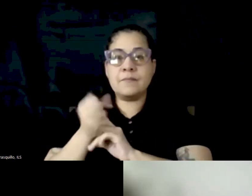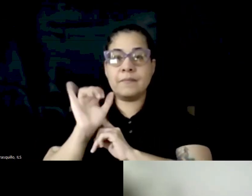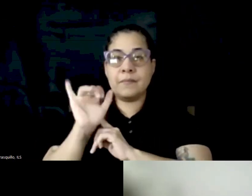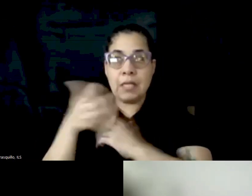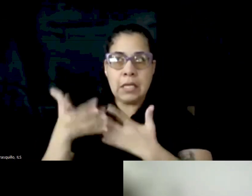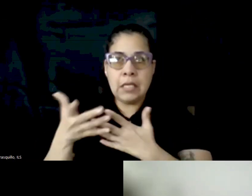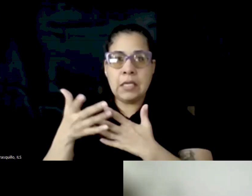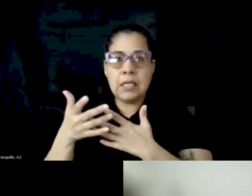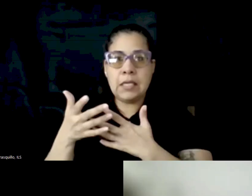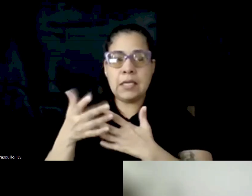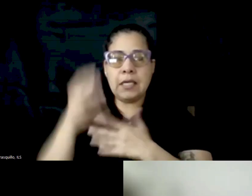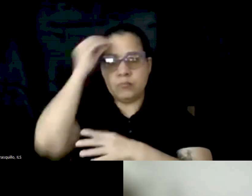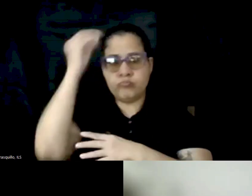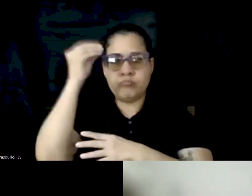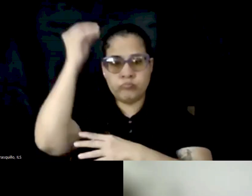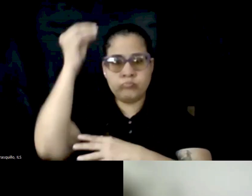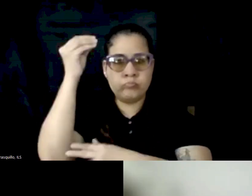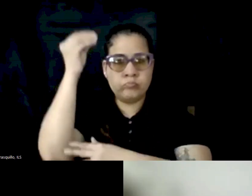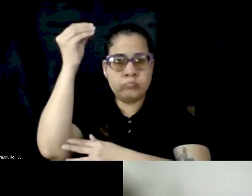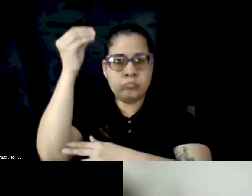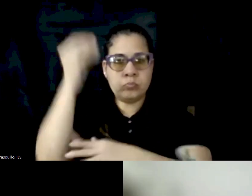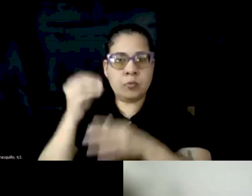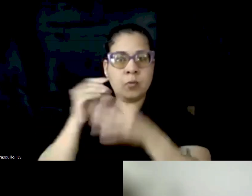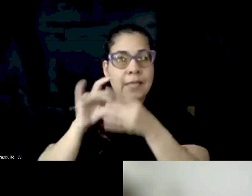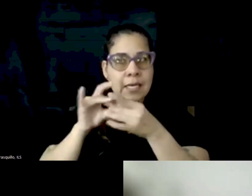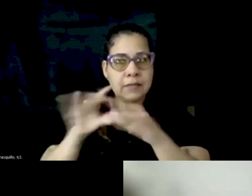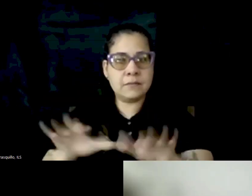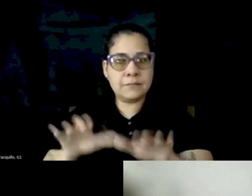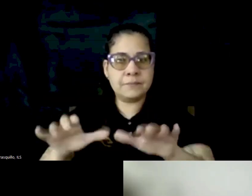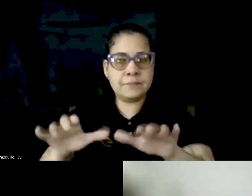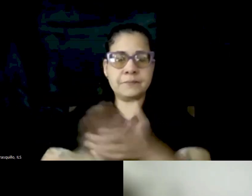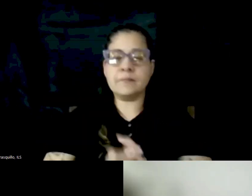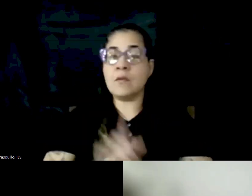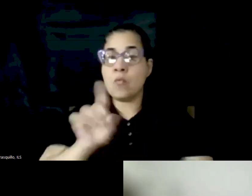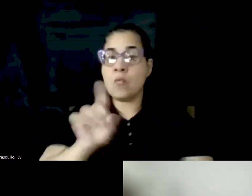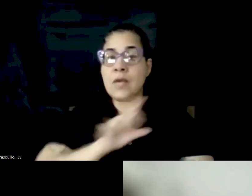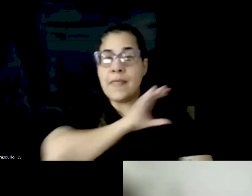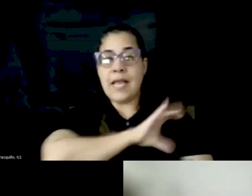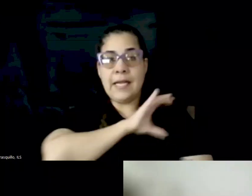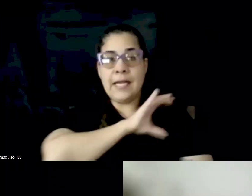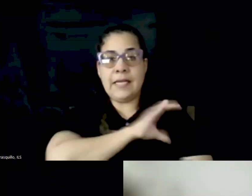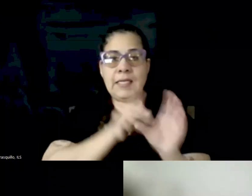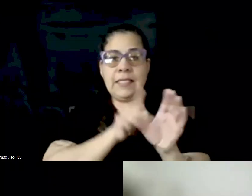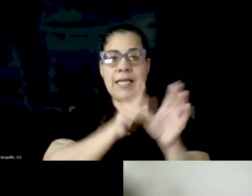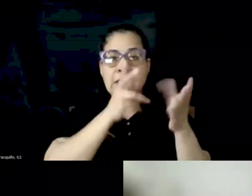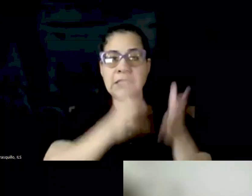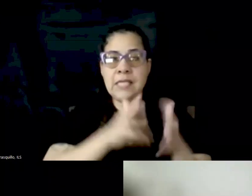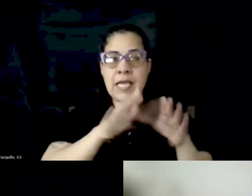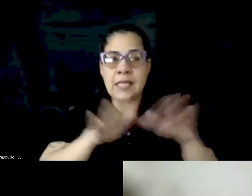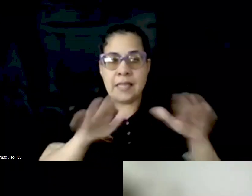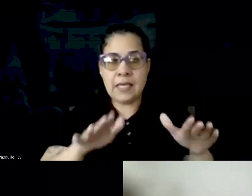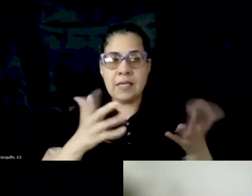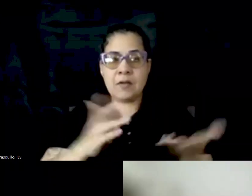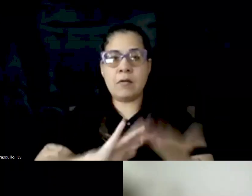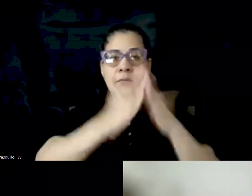una opinión en relación a lo que se está haciendo. Porque una de las características que tiene un psiquiatra de niños es convertirse un poco en